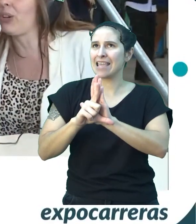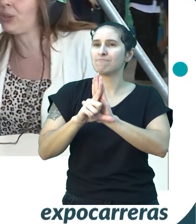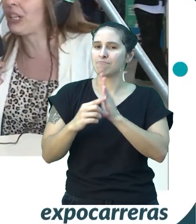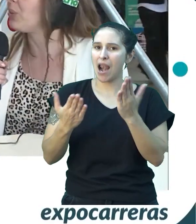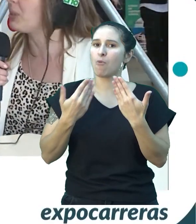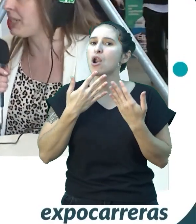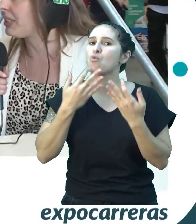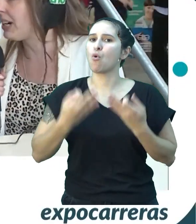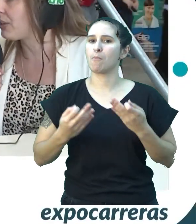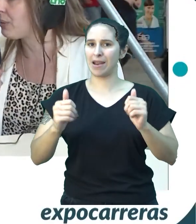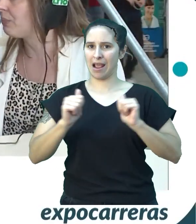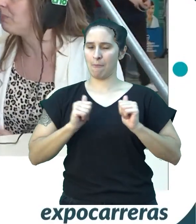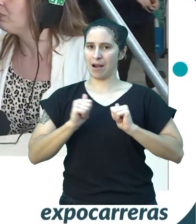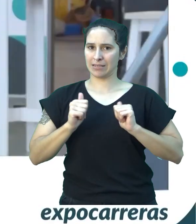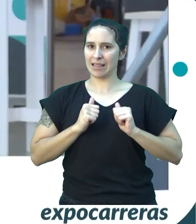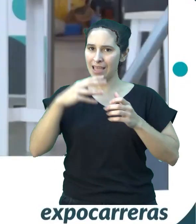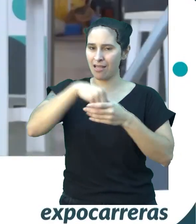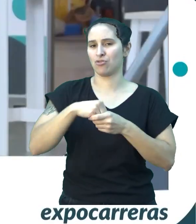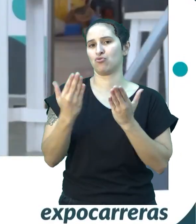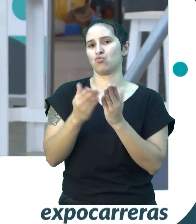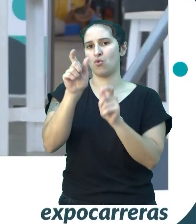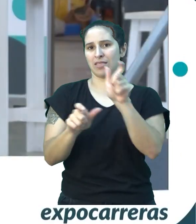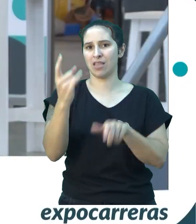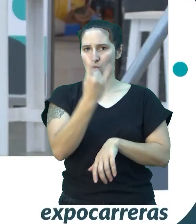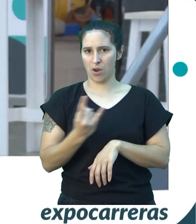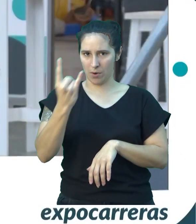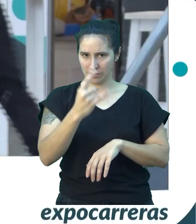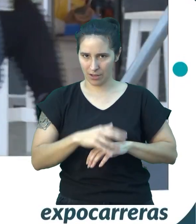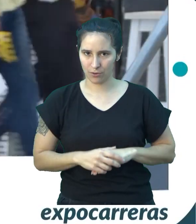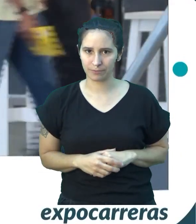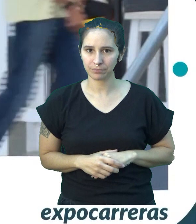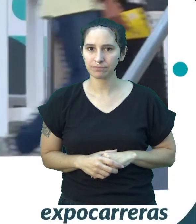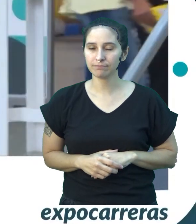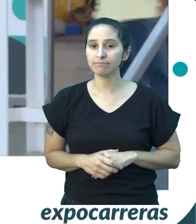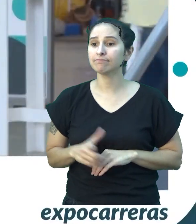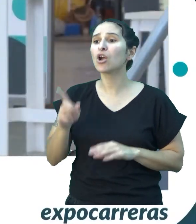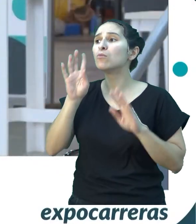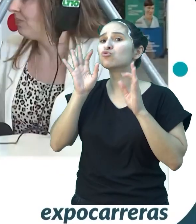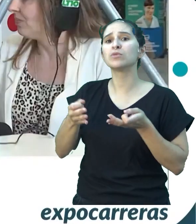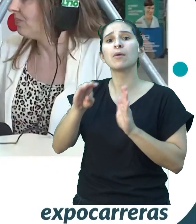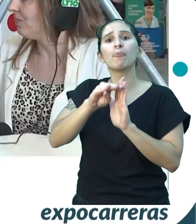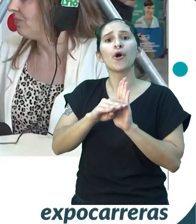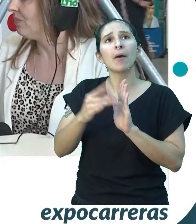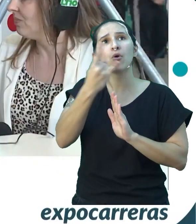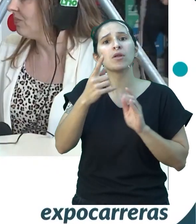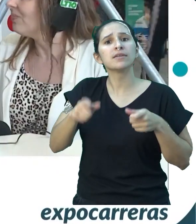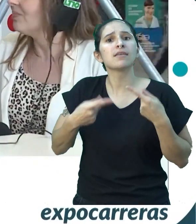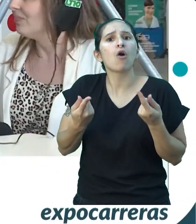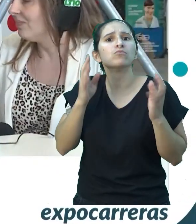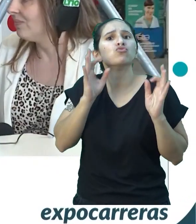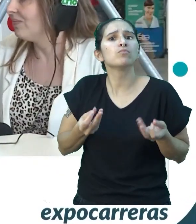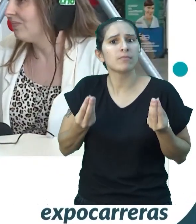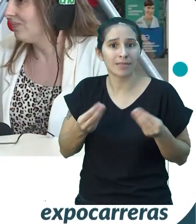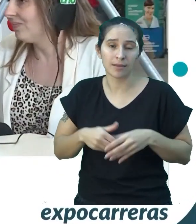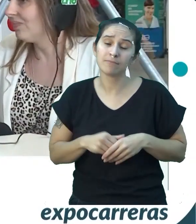para los estudiantes universitarios. Nico, bueno, ¿cómo te enteraste de este programa que ofrece la universidad? Justamente por el portal de empleos